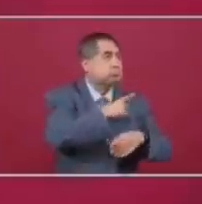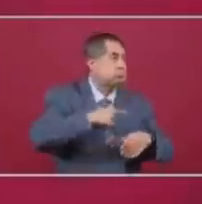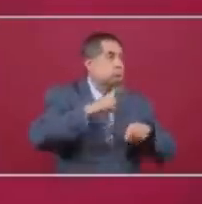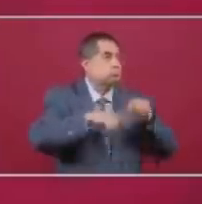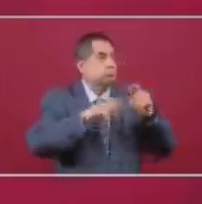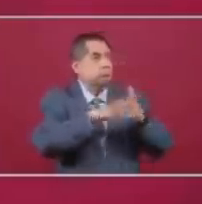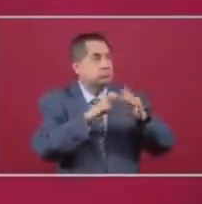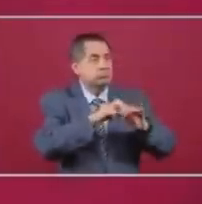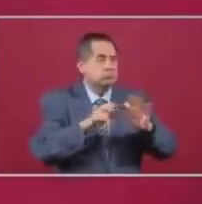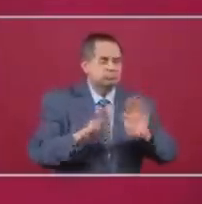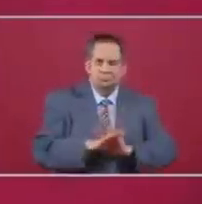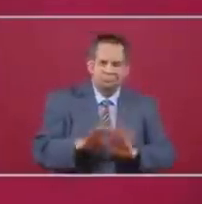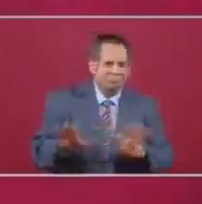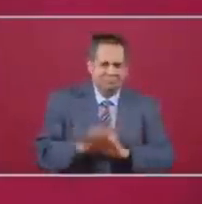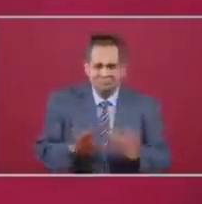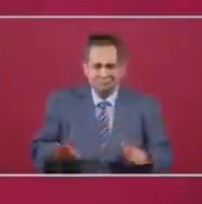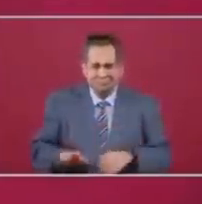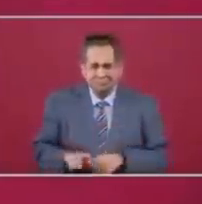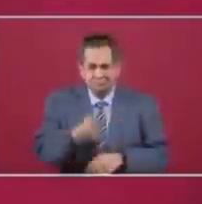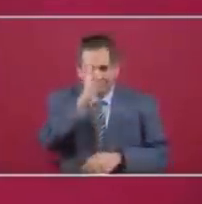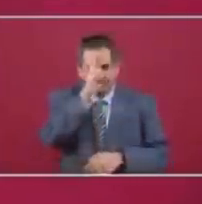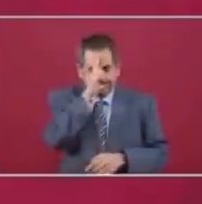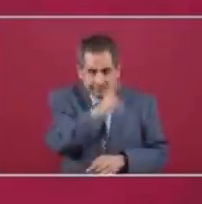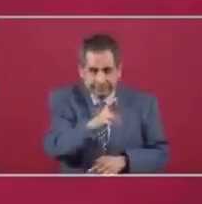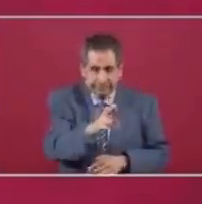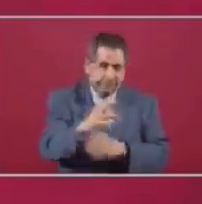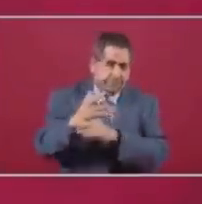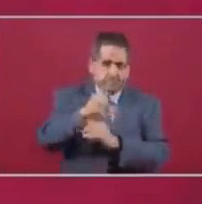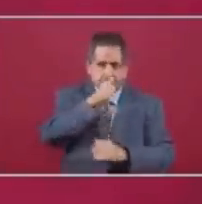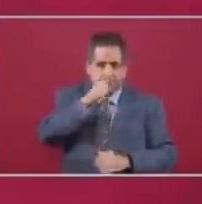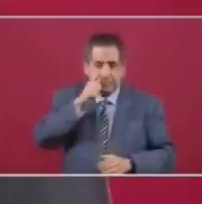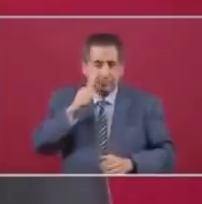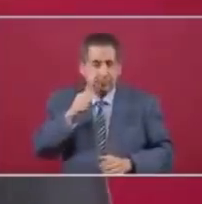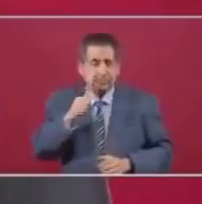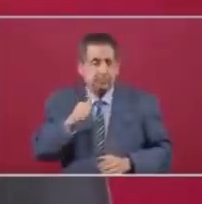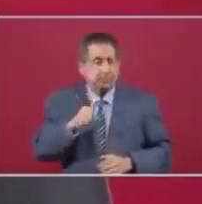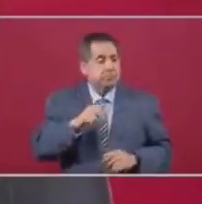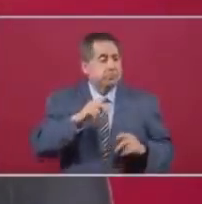Y no olvidemos, el respeto al derecho ajeno es la paz.